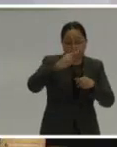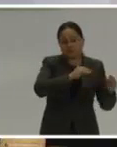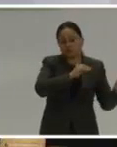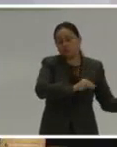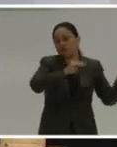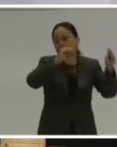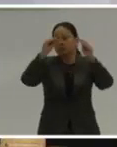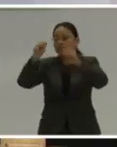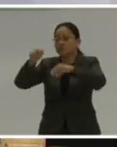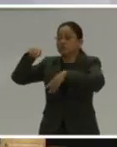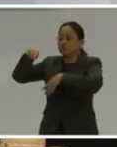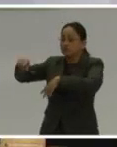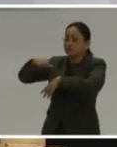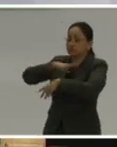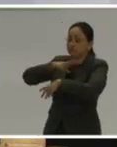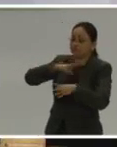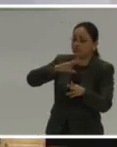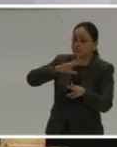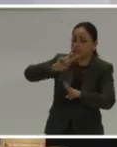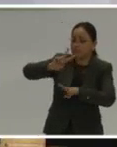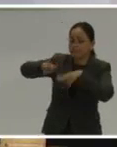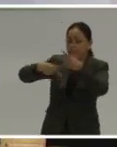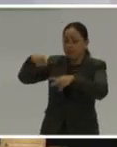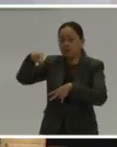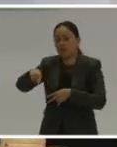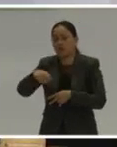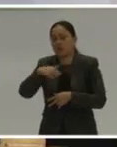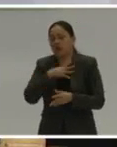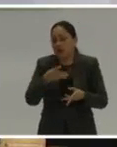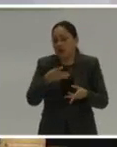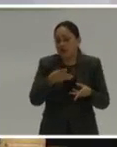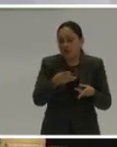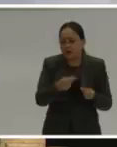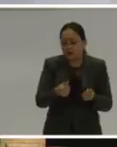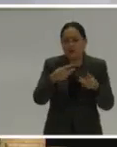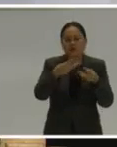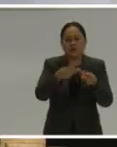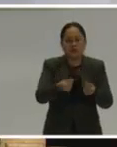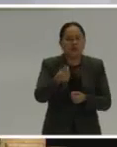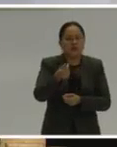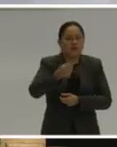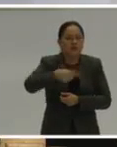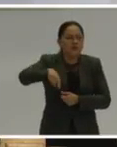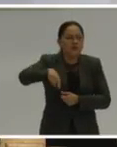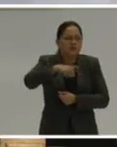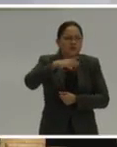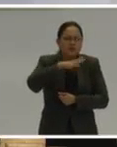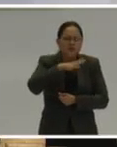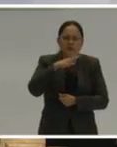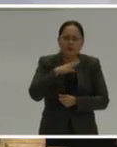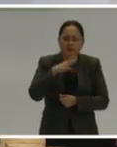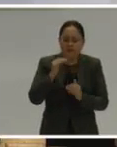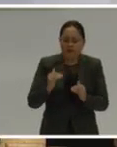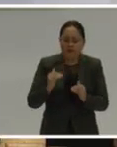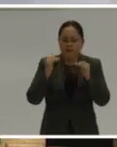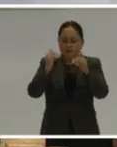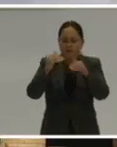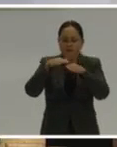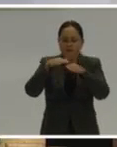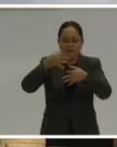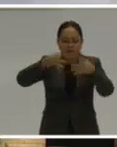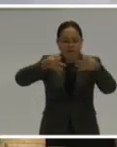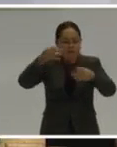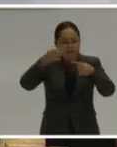La Paz, donde allí estamos, con el Tribunal Constitucional, con el Tribunal Supremo Electoral,